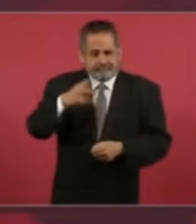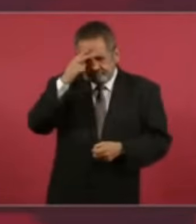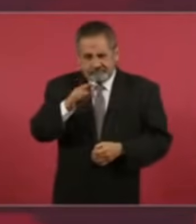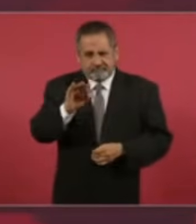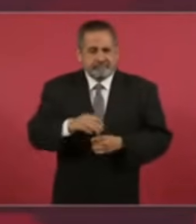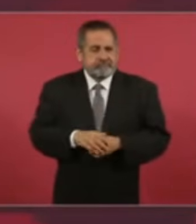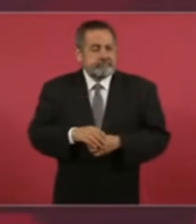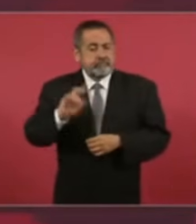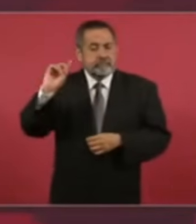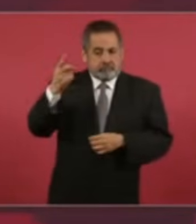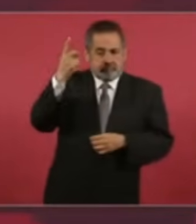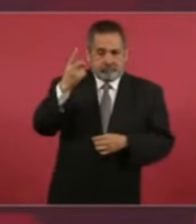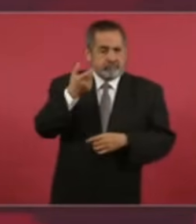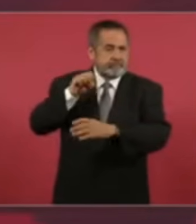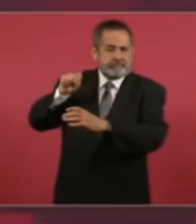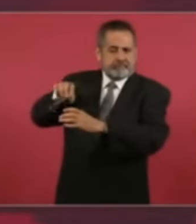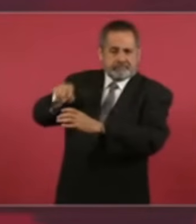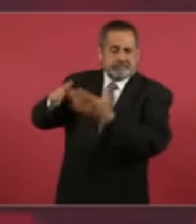divisas en el Banco de México.